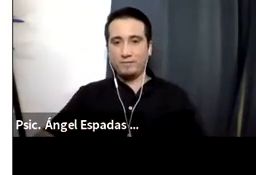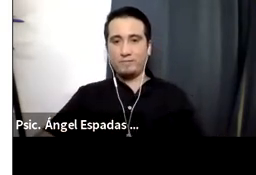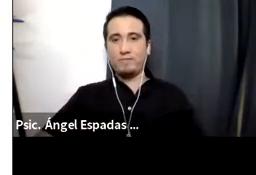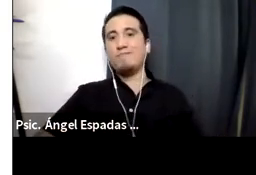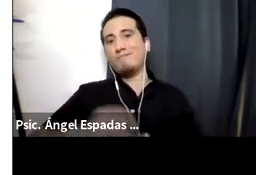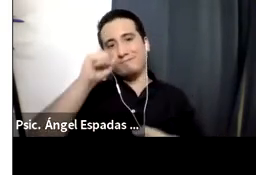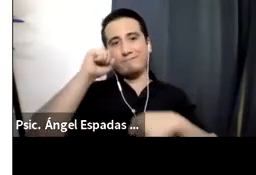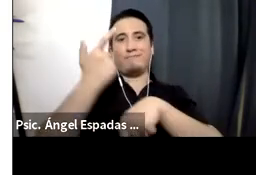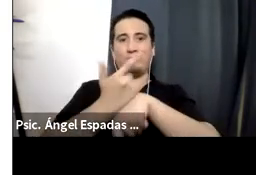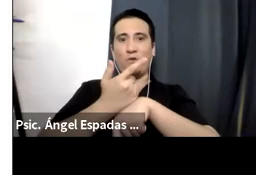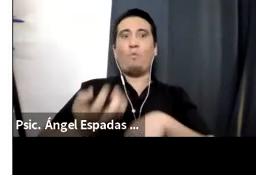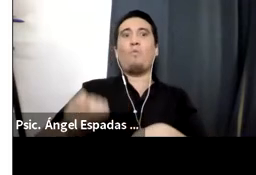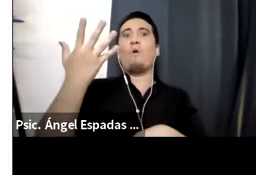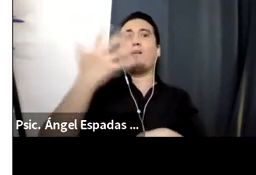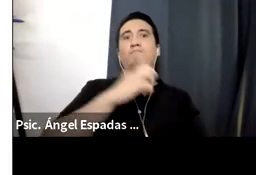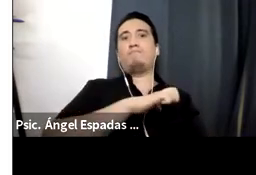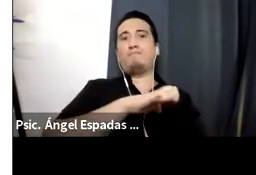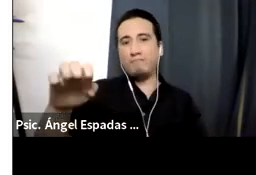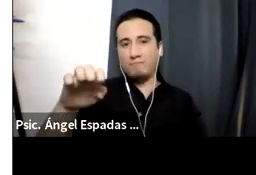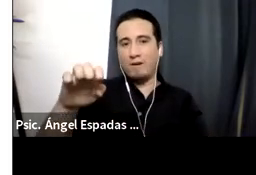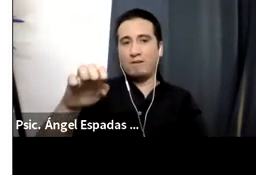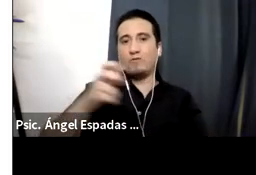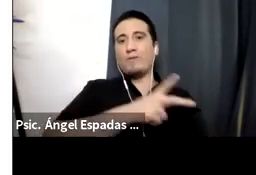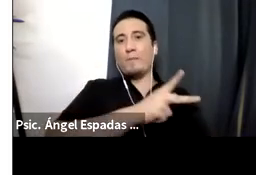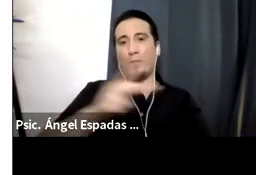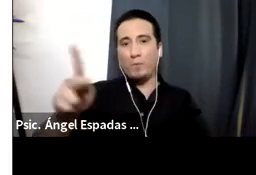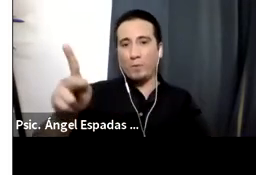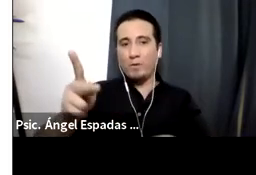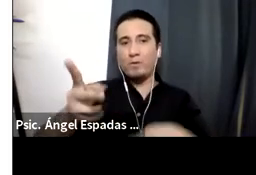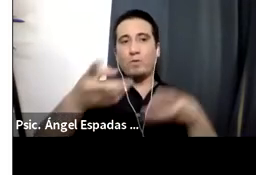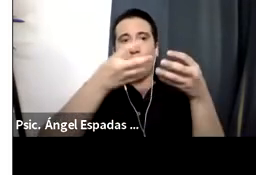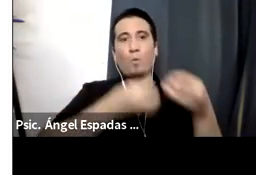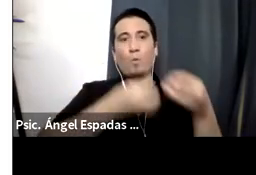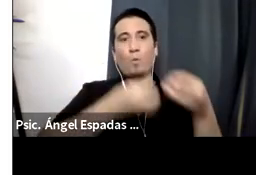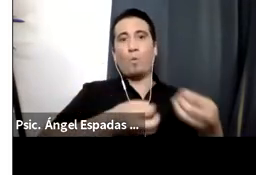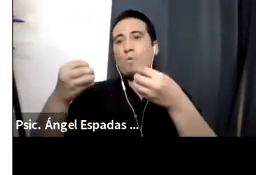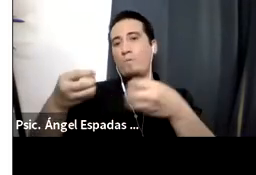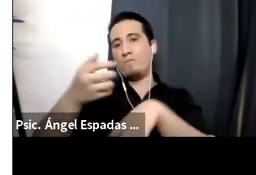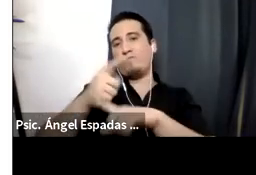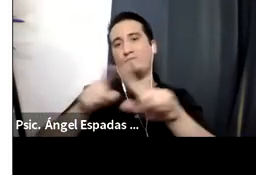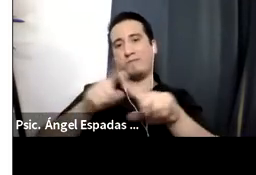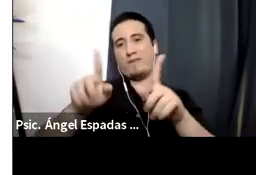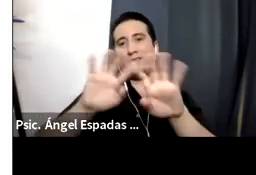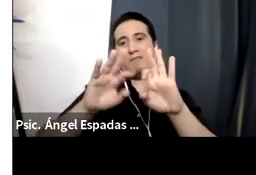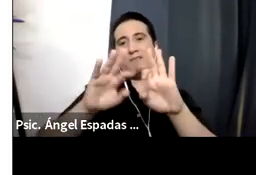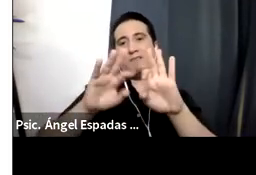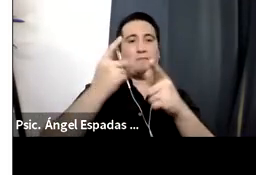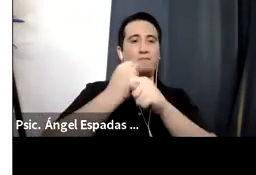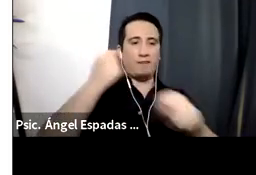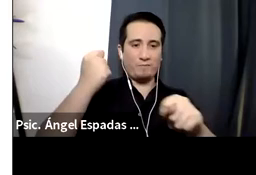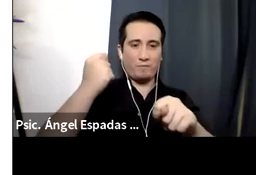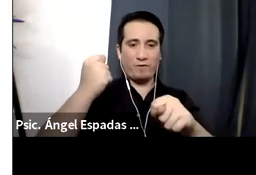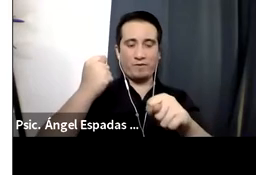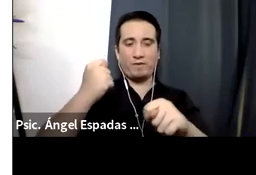vemos cuánto espacio público están ocupando los diferentes modos de transporte y de ahí es en